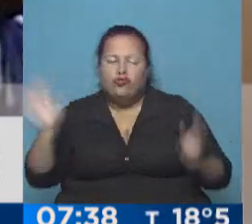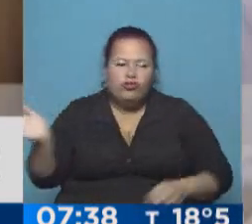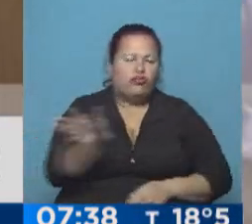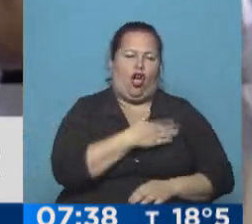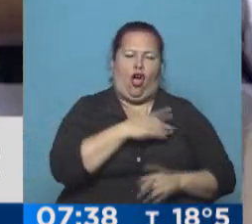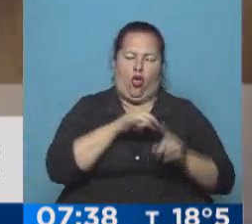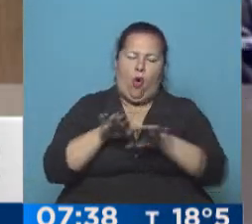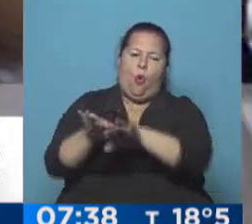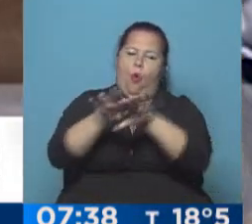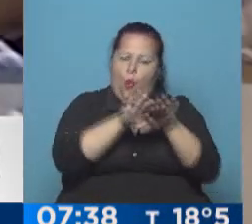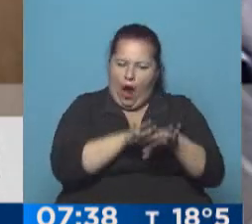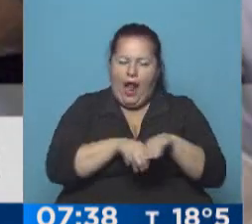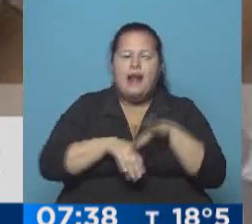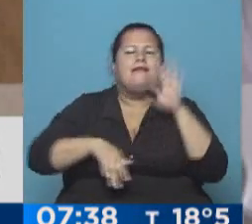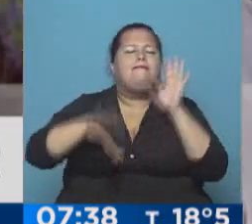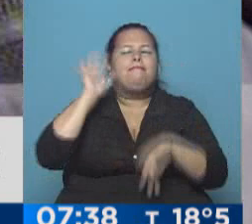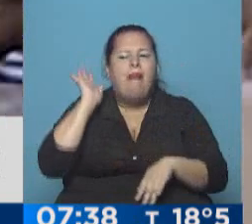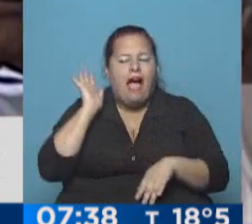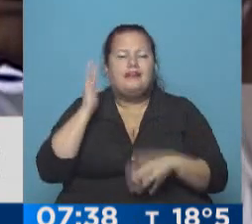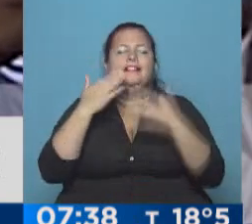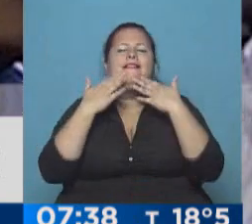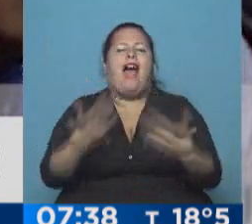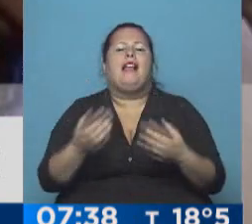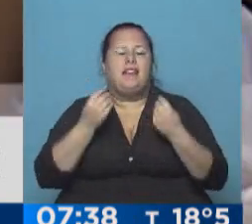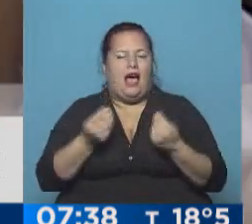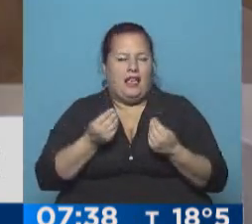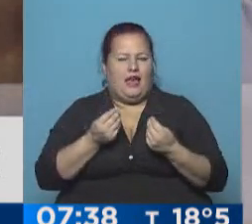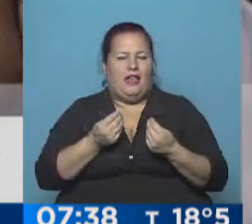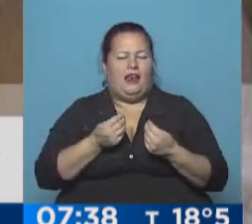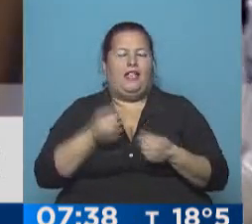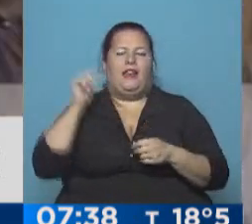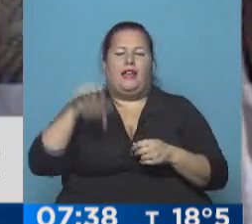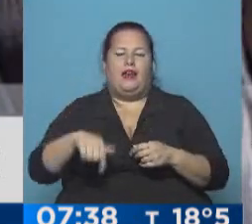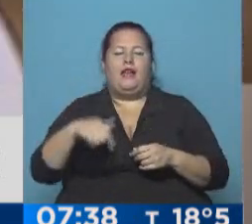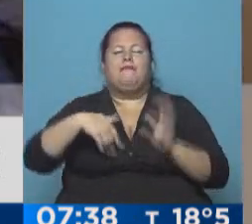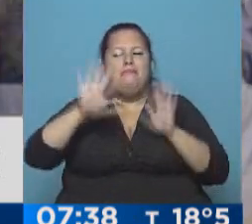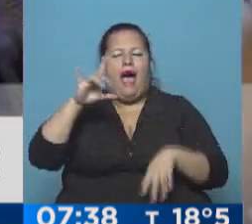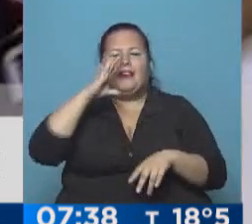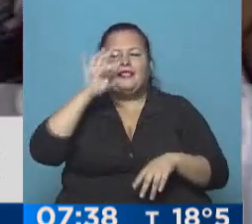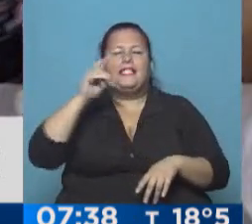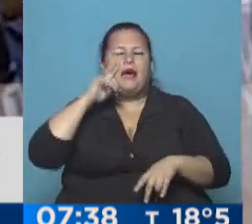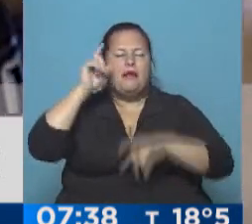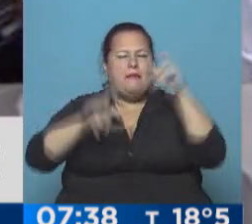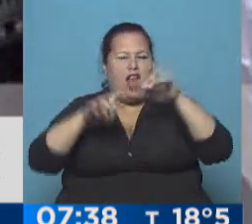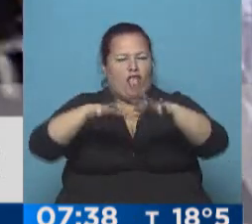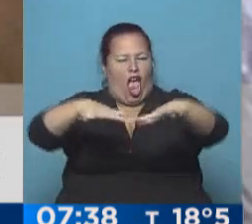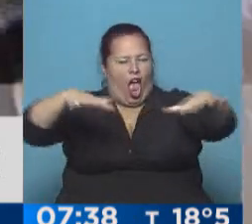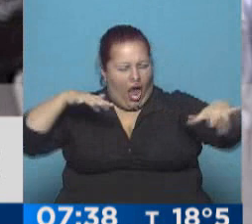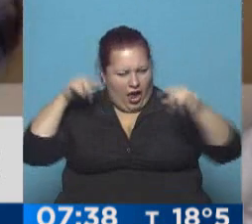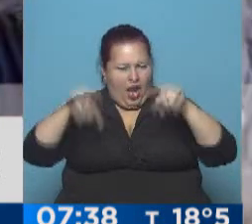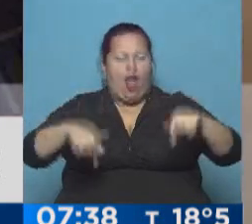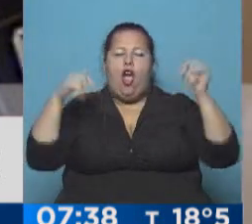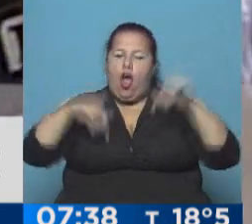excepción muy especialmente las gracias a esta más de 70,000 personas